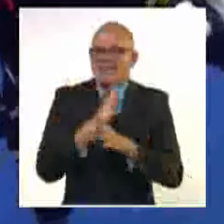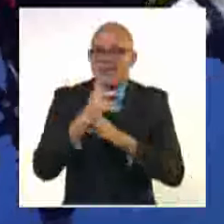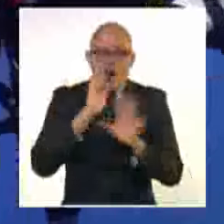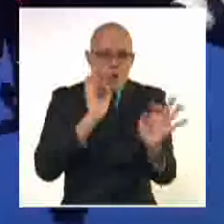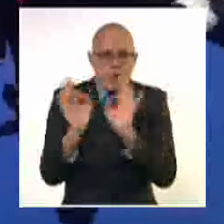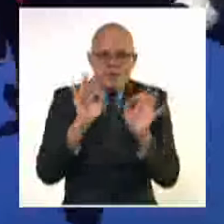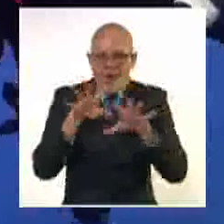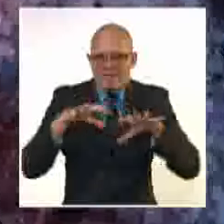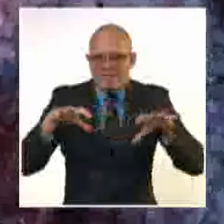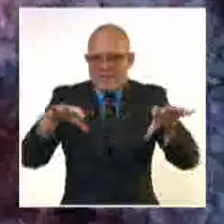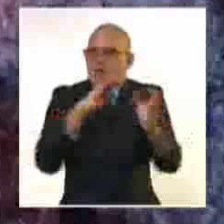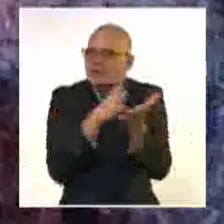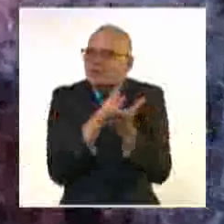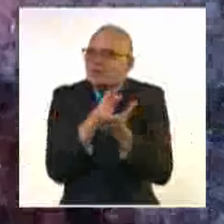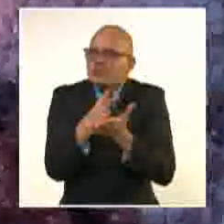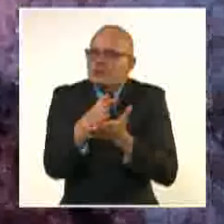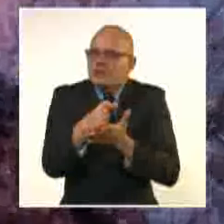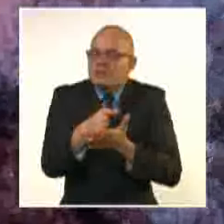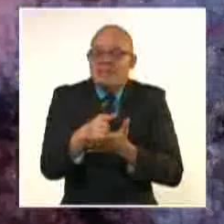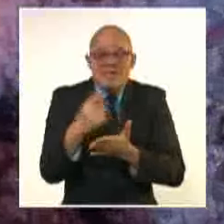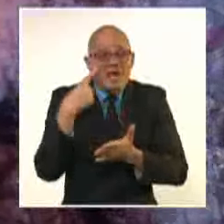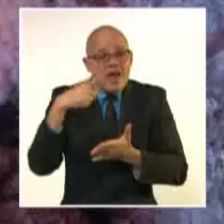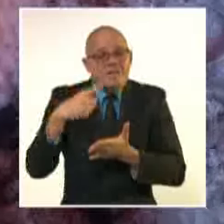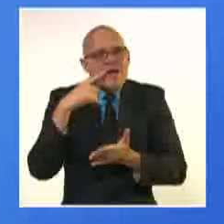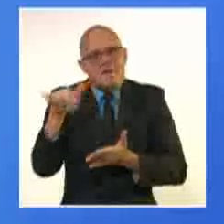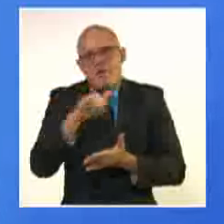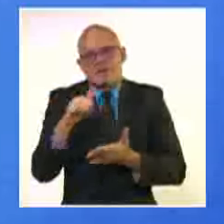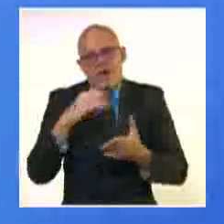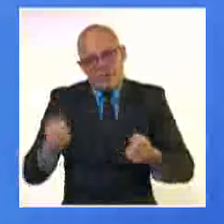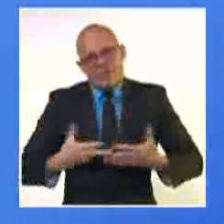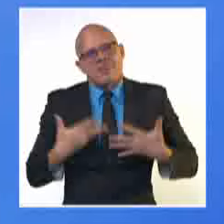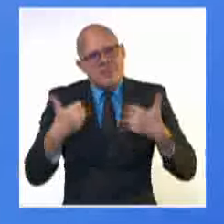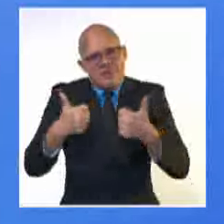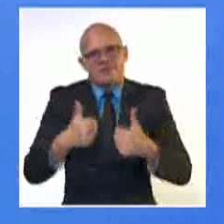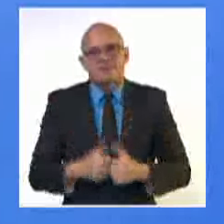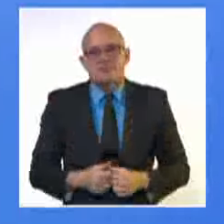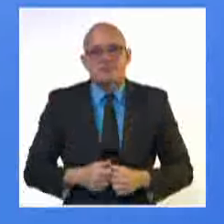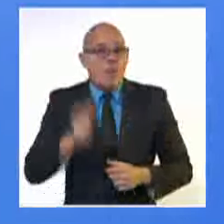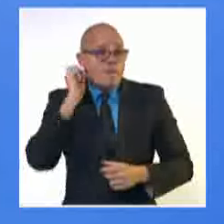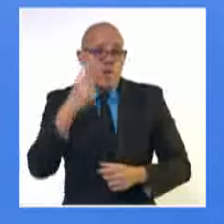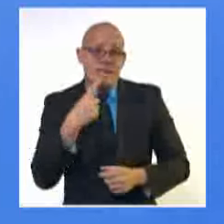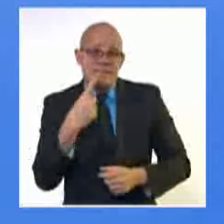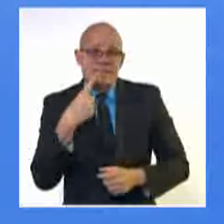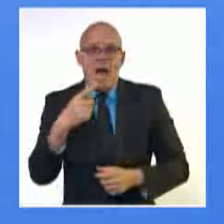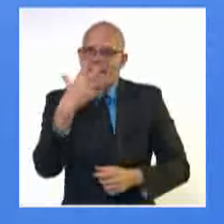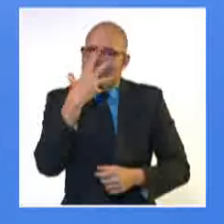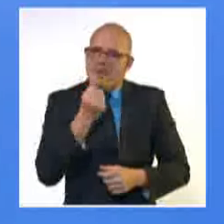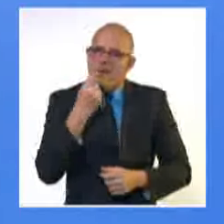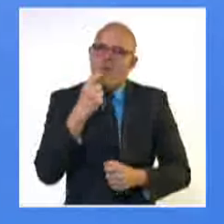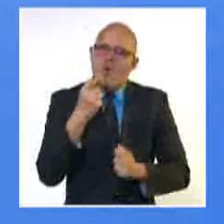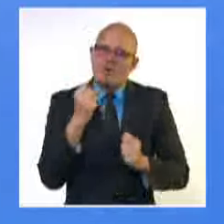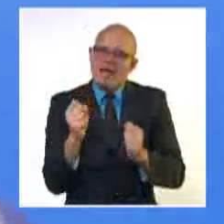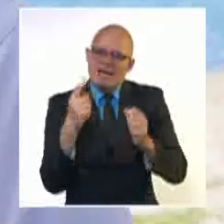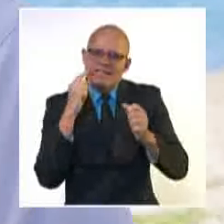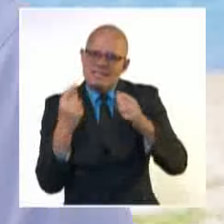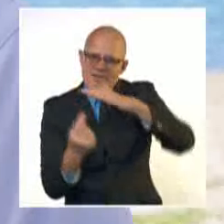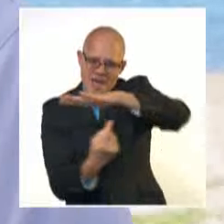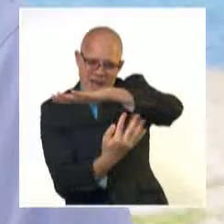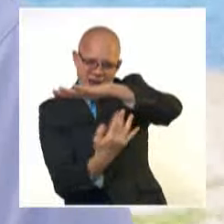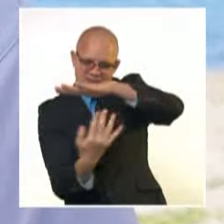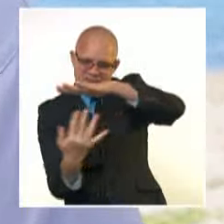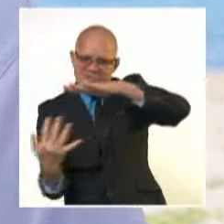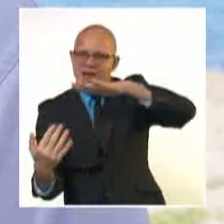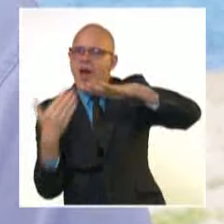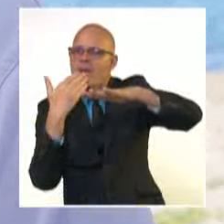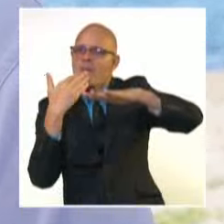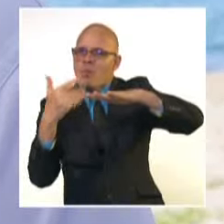que para esta investigadora son fuente constante de motivación. Los arrecifes para mí son una suerte de filosofía de vida, porque es un